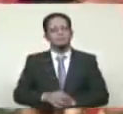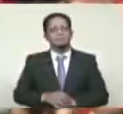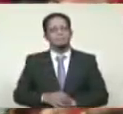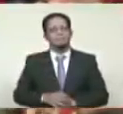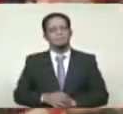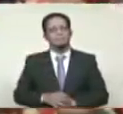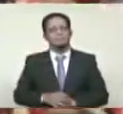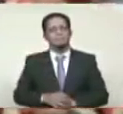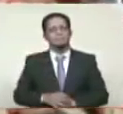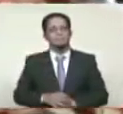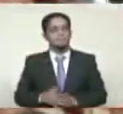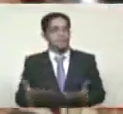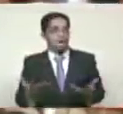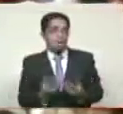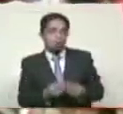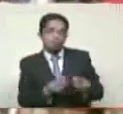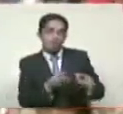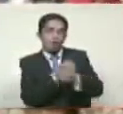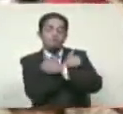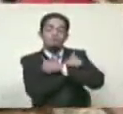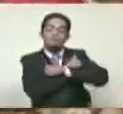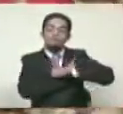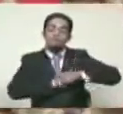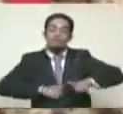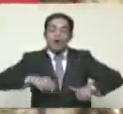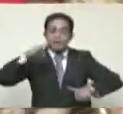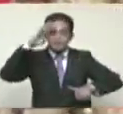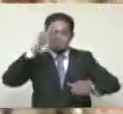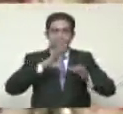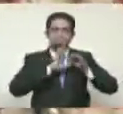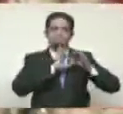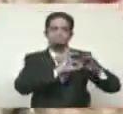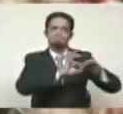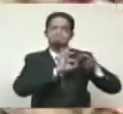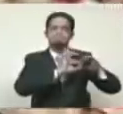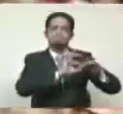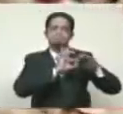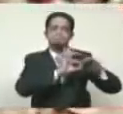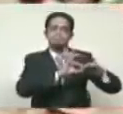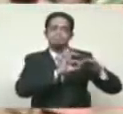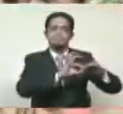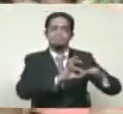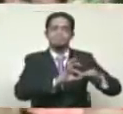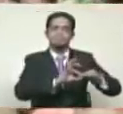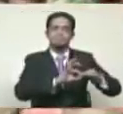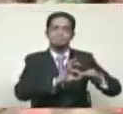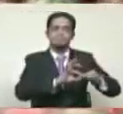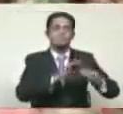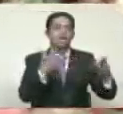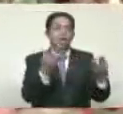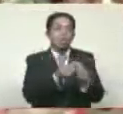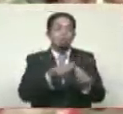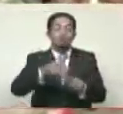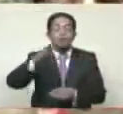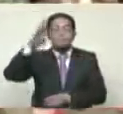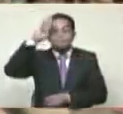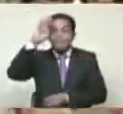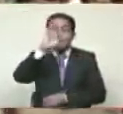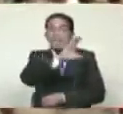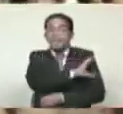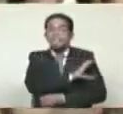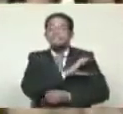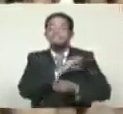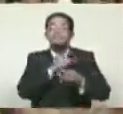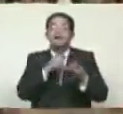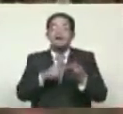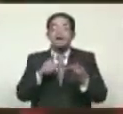Con la Fuerza Armada Nacional Bolivariana unida y cohesionada, con la Milicia Nacional Bolivariana, con